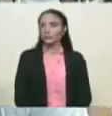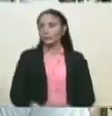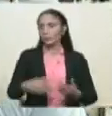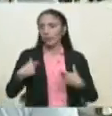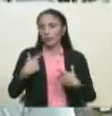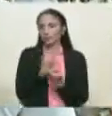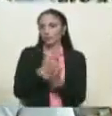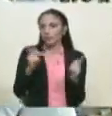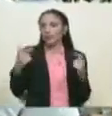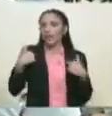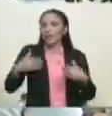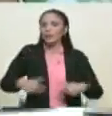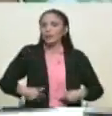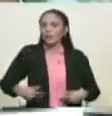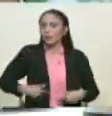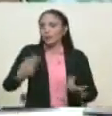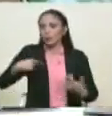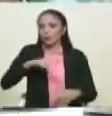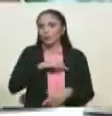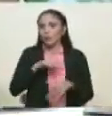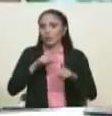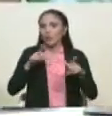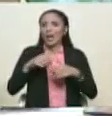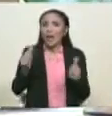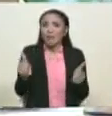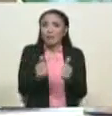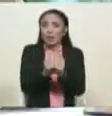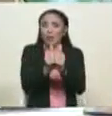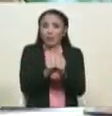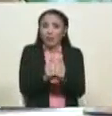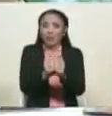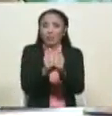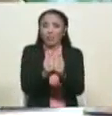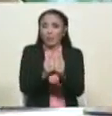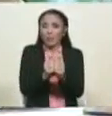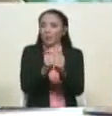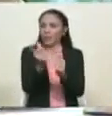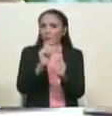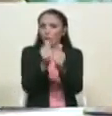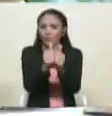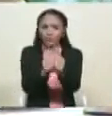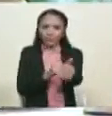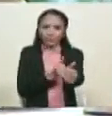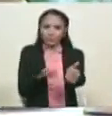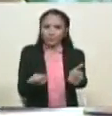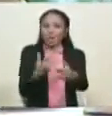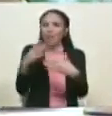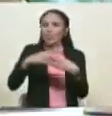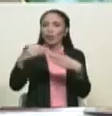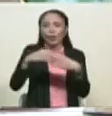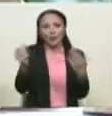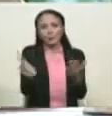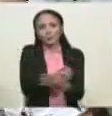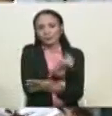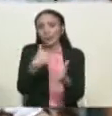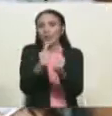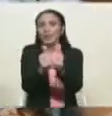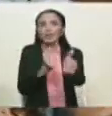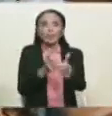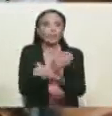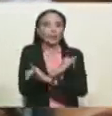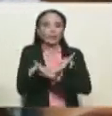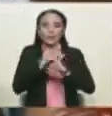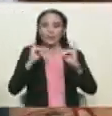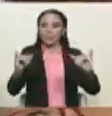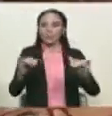libre, no dependiente de ningún dólar. Tenemos que construir una economía independiente del dólar y